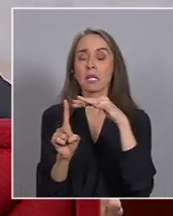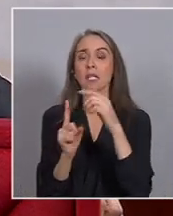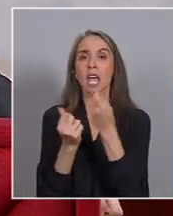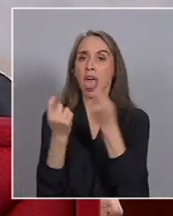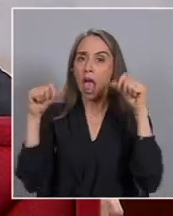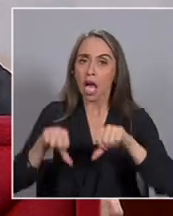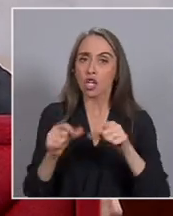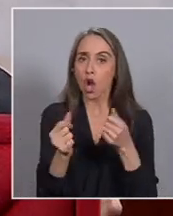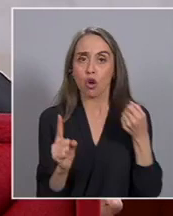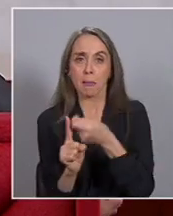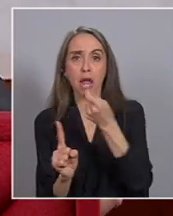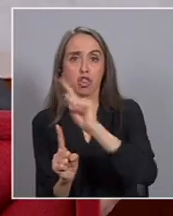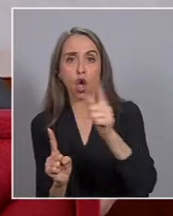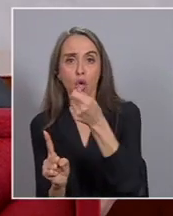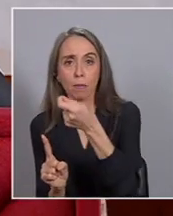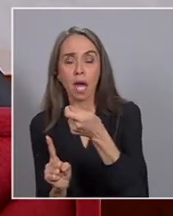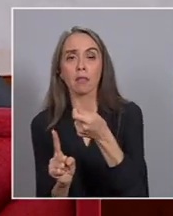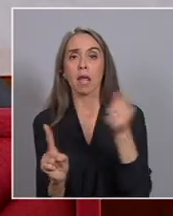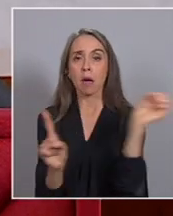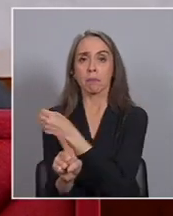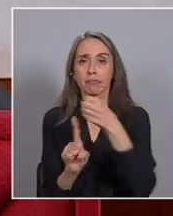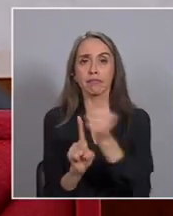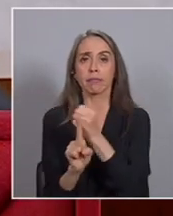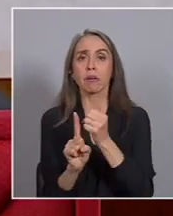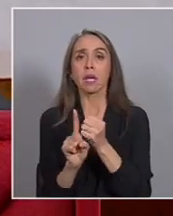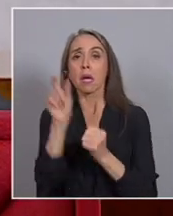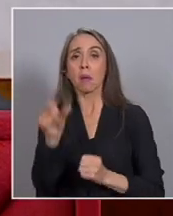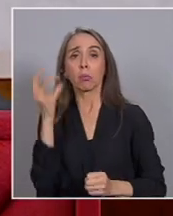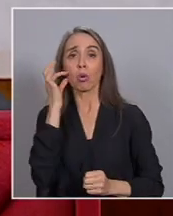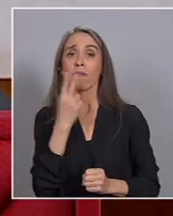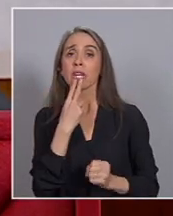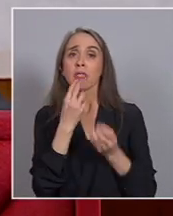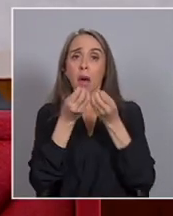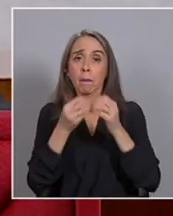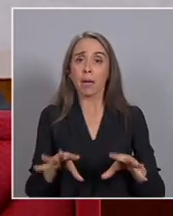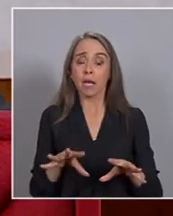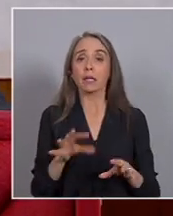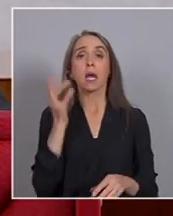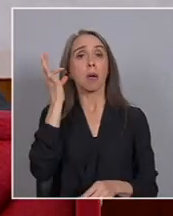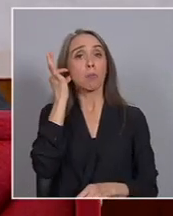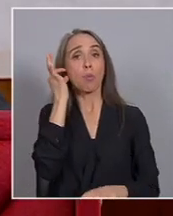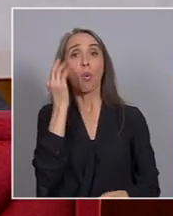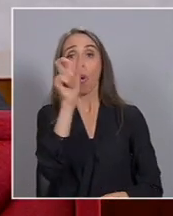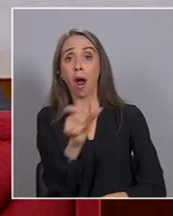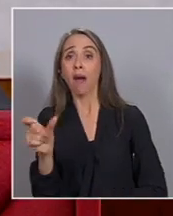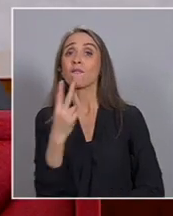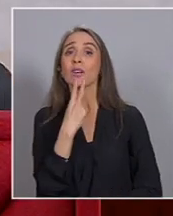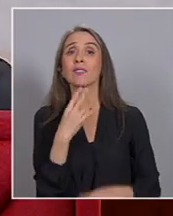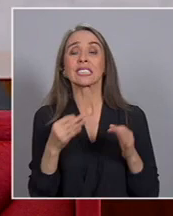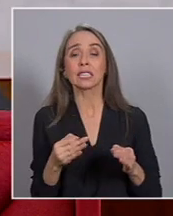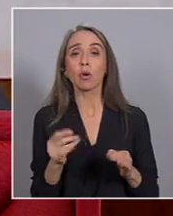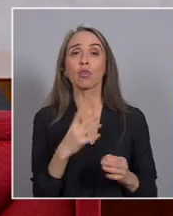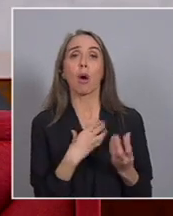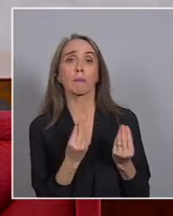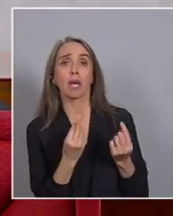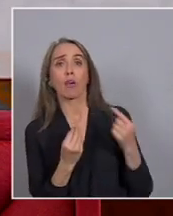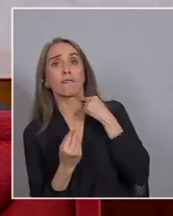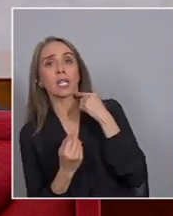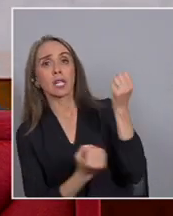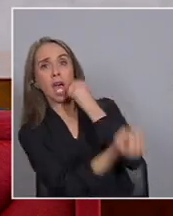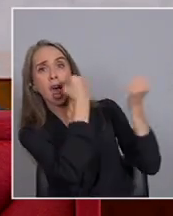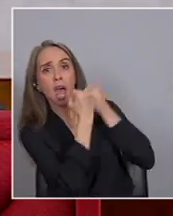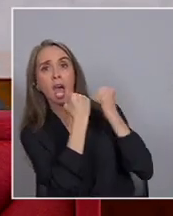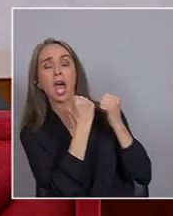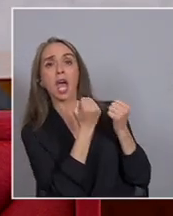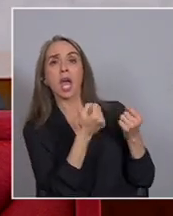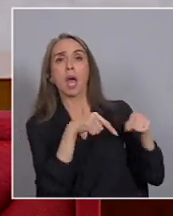económicas, físicas y en vidas truncadas. Para que las mujeres vivan seguras, sin temor a ser víctimas de agresiones de